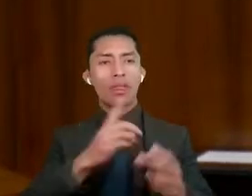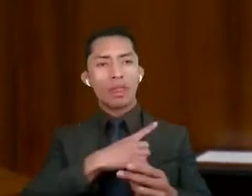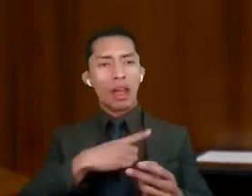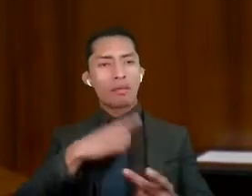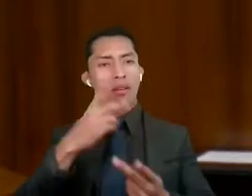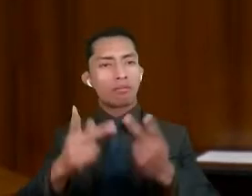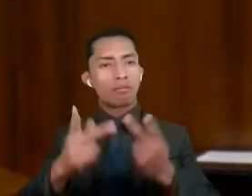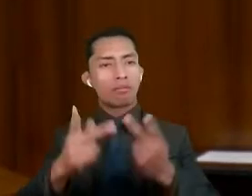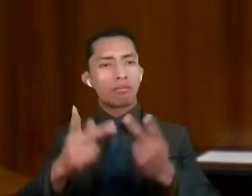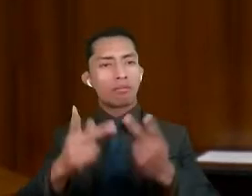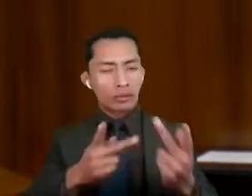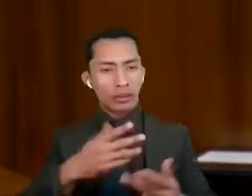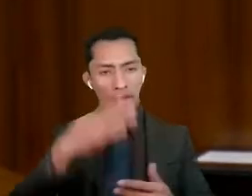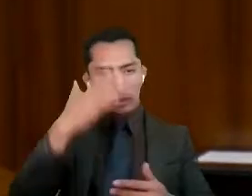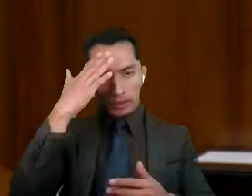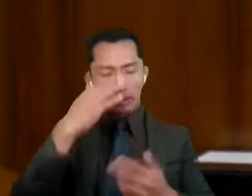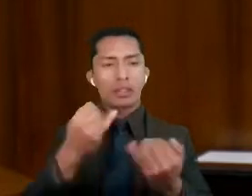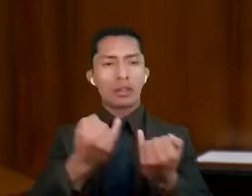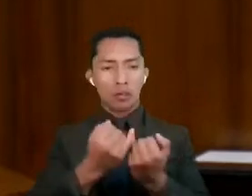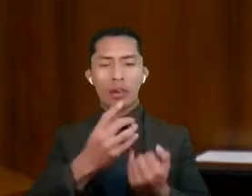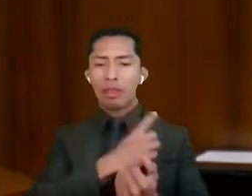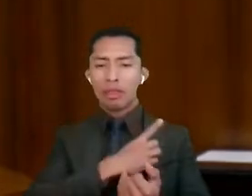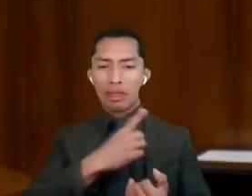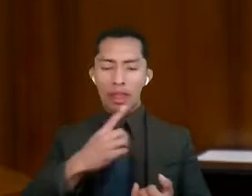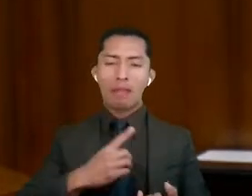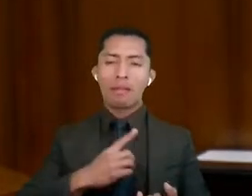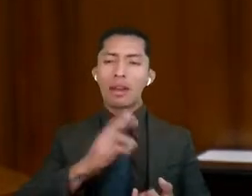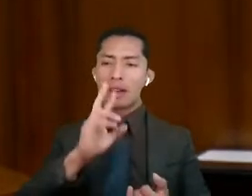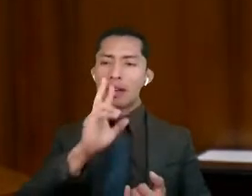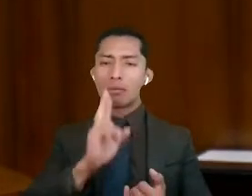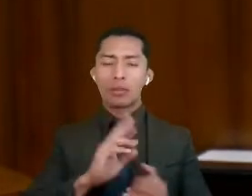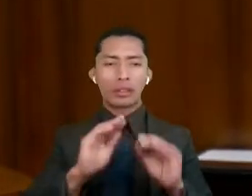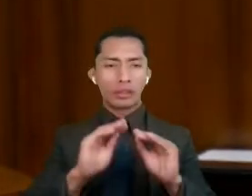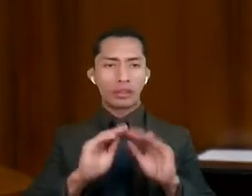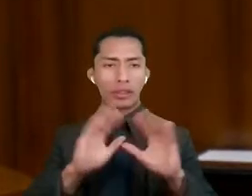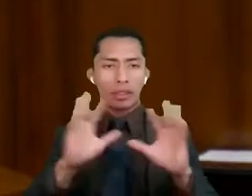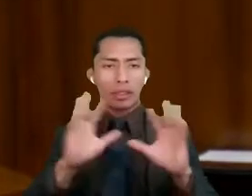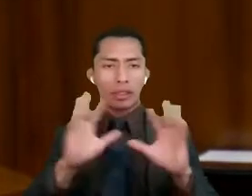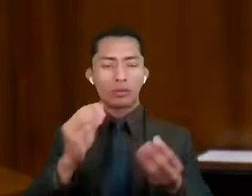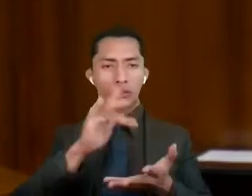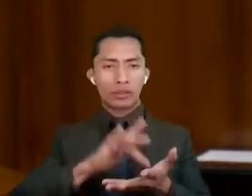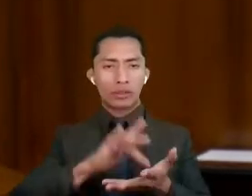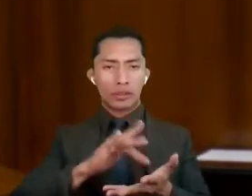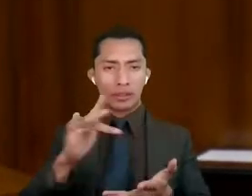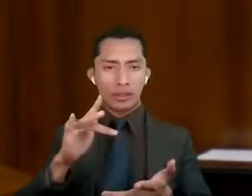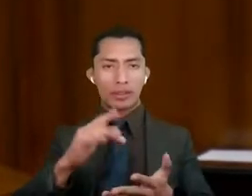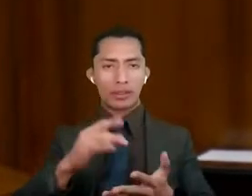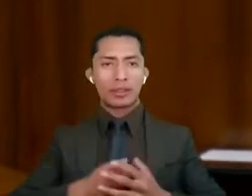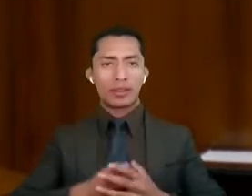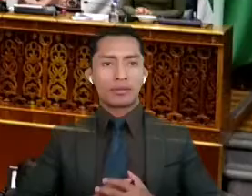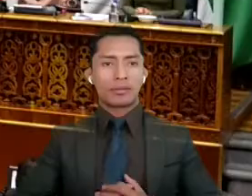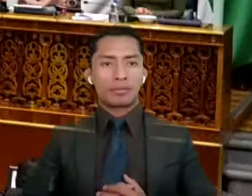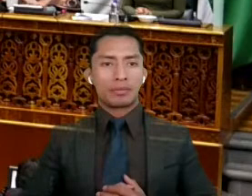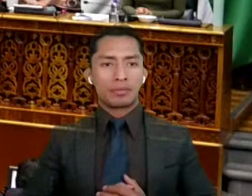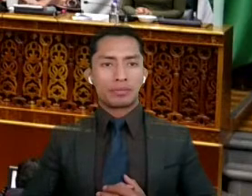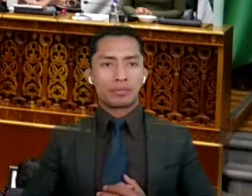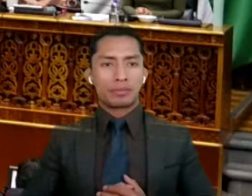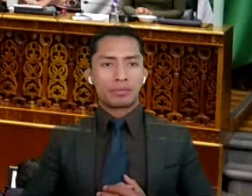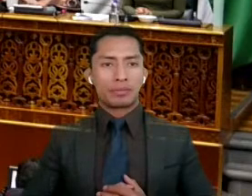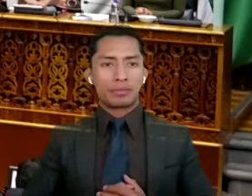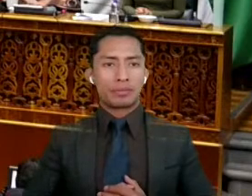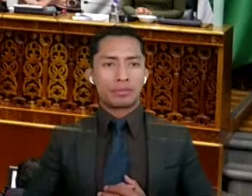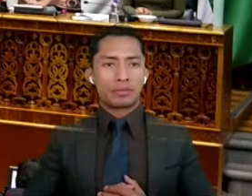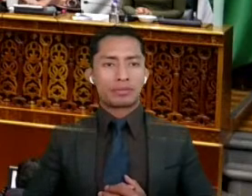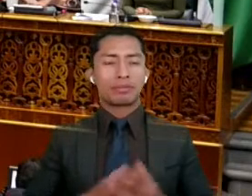también existan respuestas claras y oportunas. Muchas gracias, señor secretario. Muchas gracias, diputada María Luisa Mendoza.